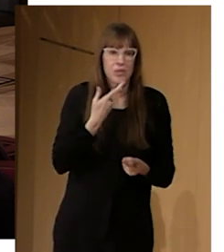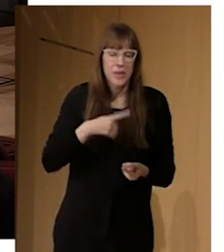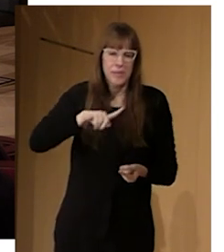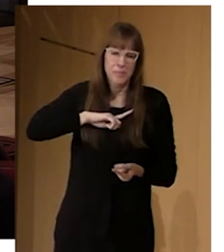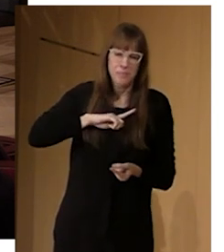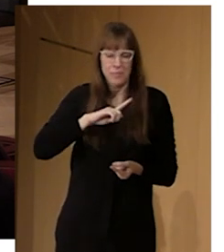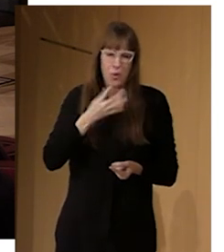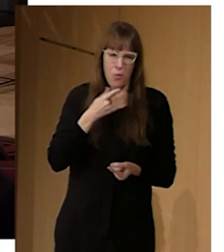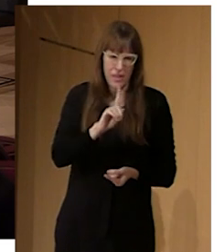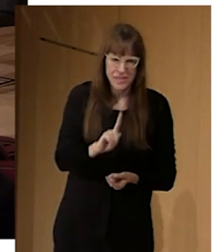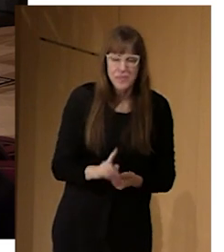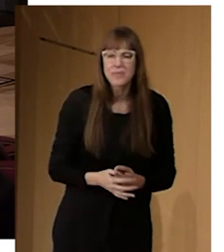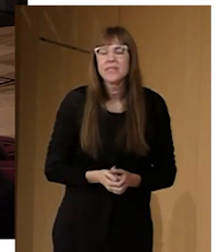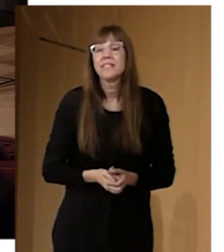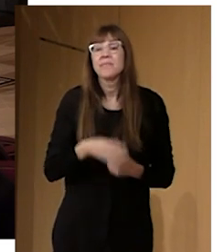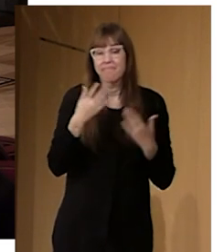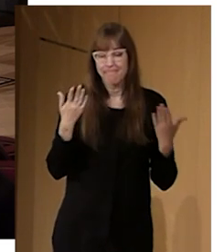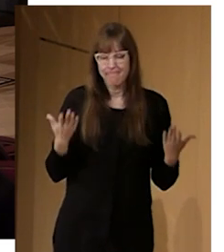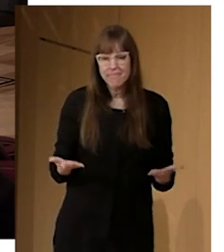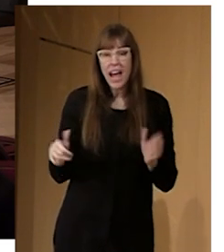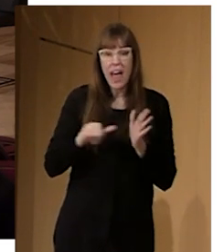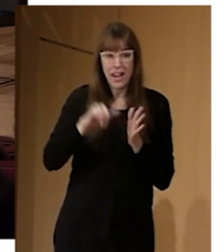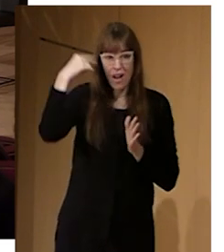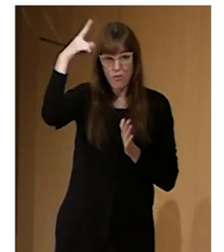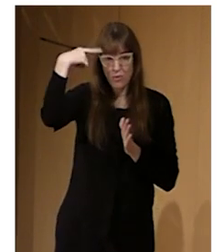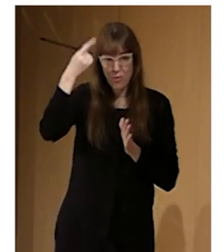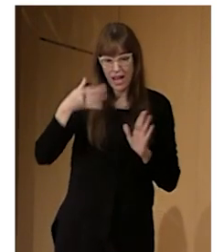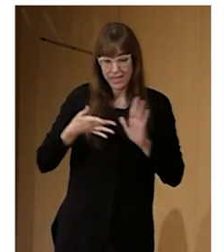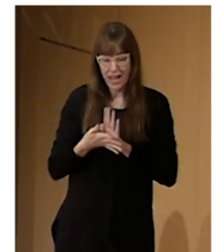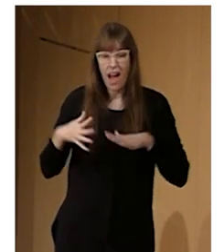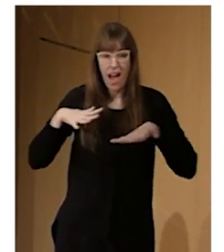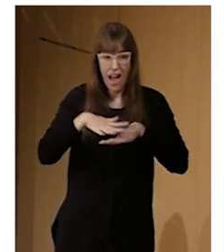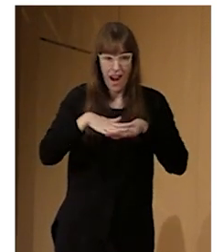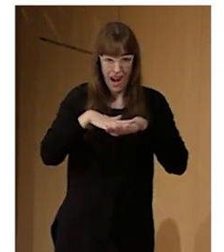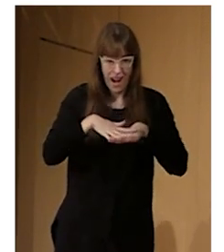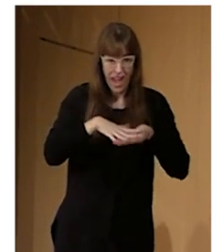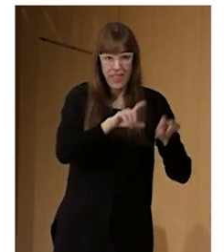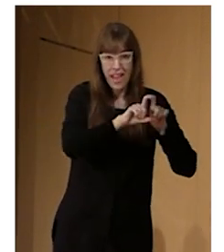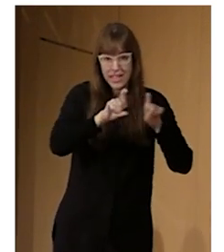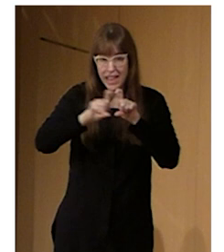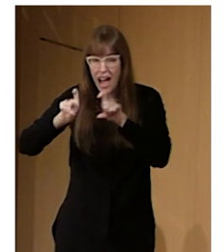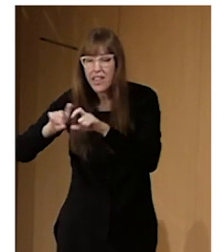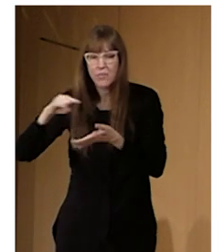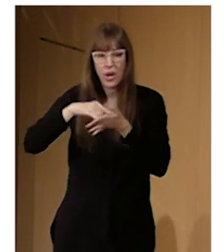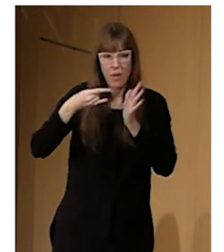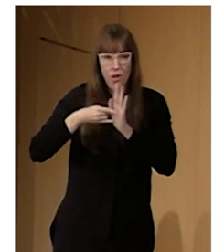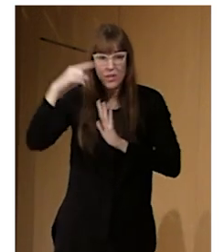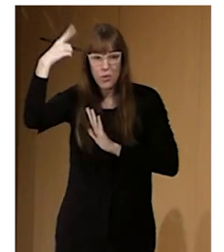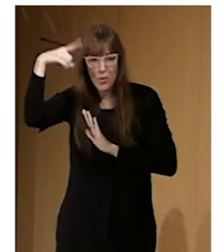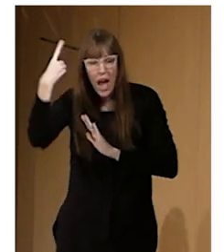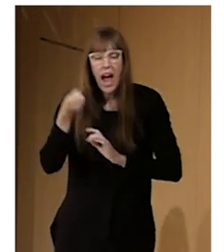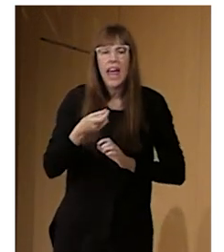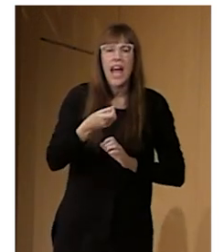menos acerca cultura somos una red de entidad y de programadores culturales públicos y privados que